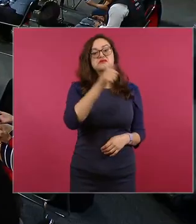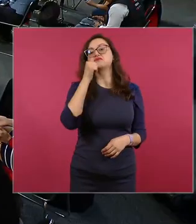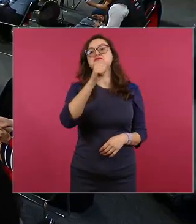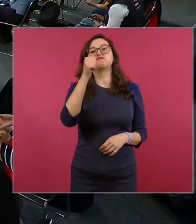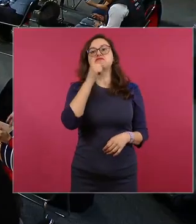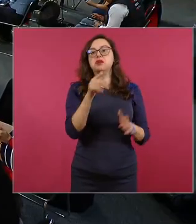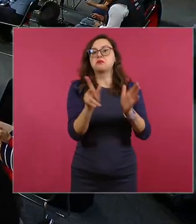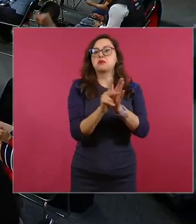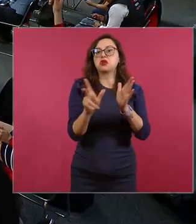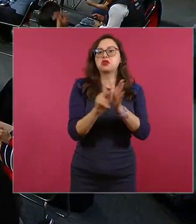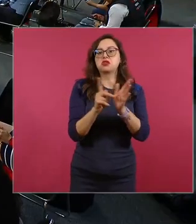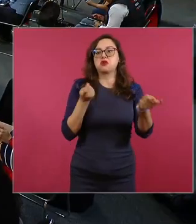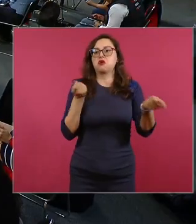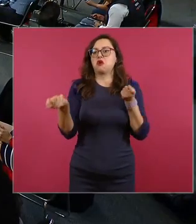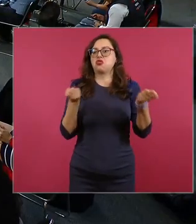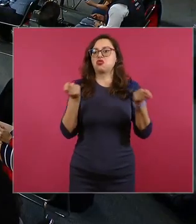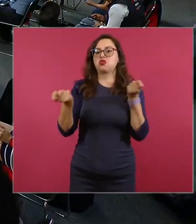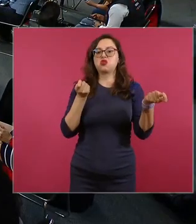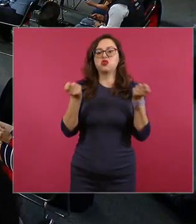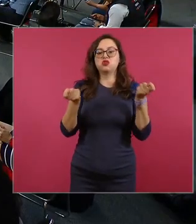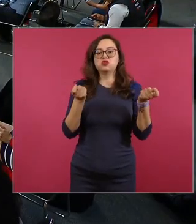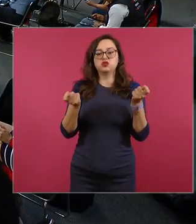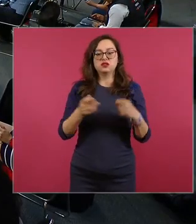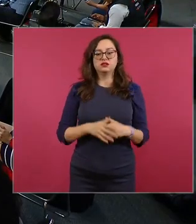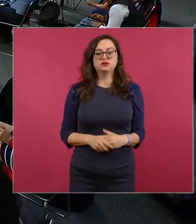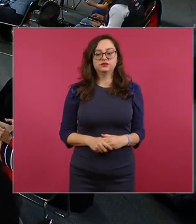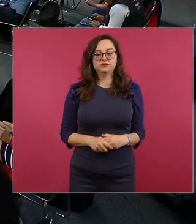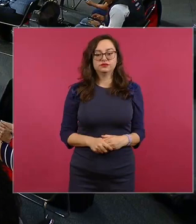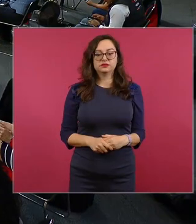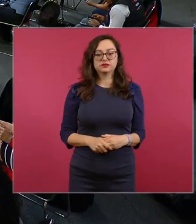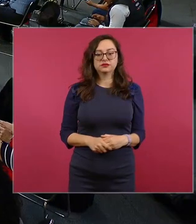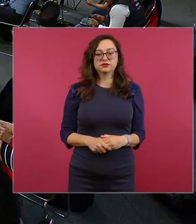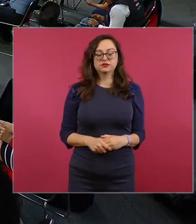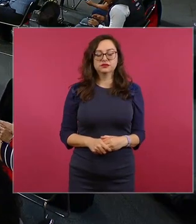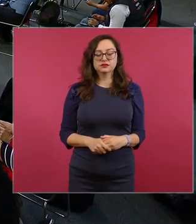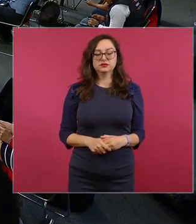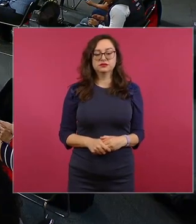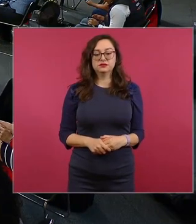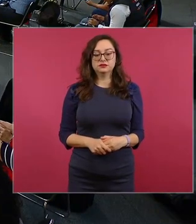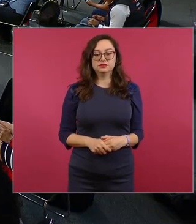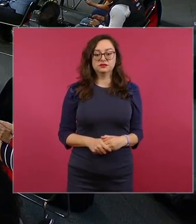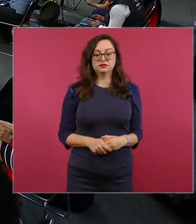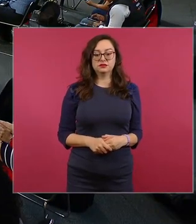todos los medios de comunicación, en aquel entonces los periódicos.